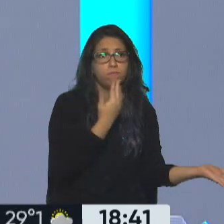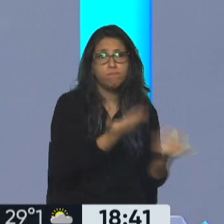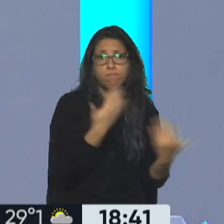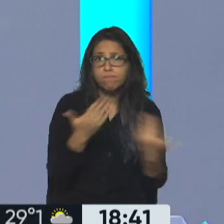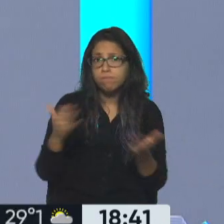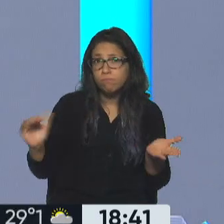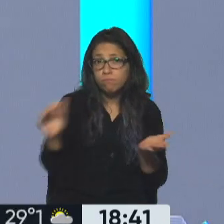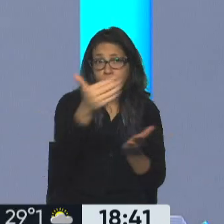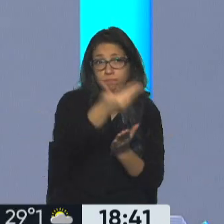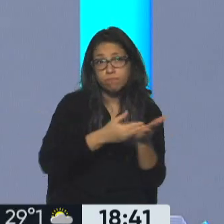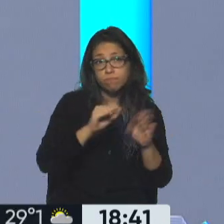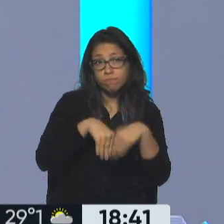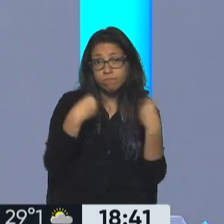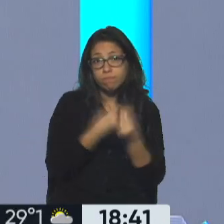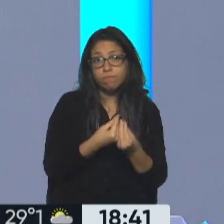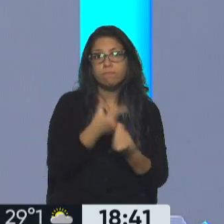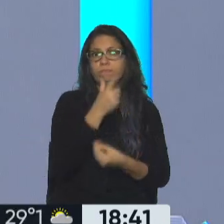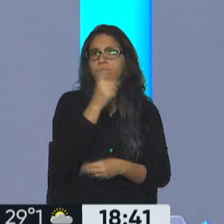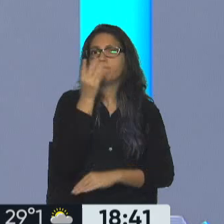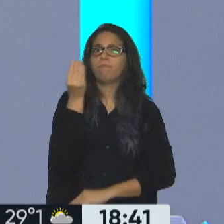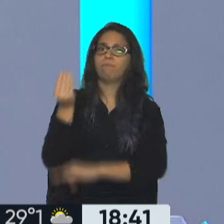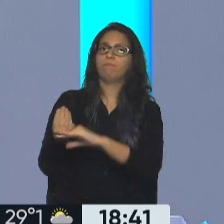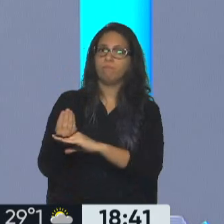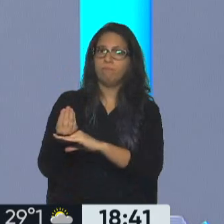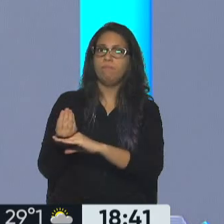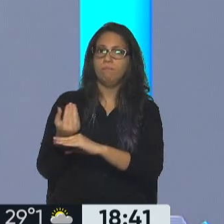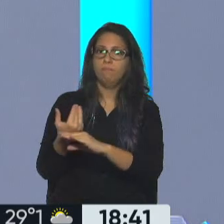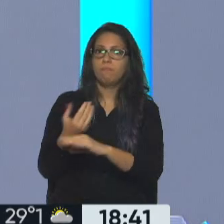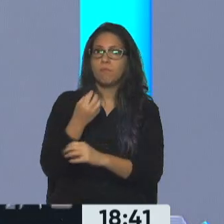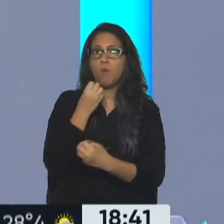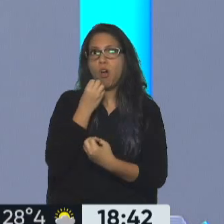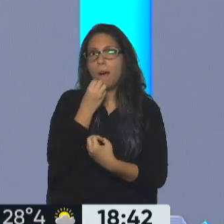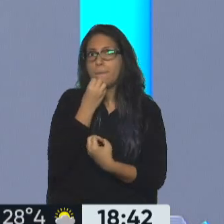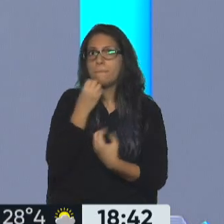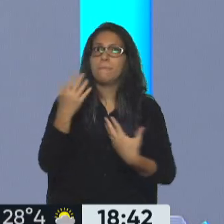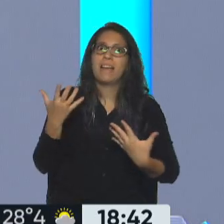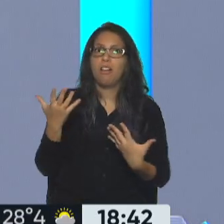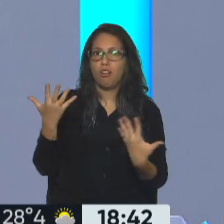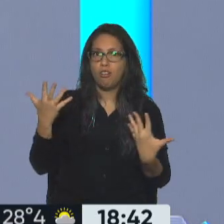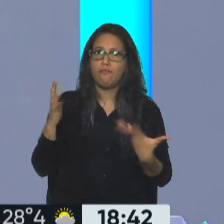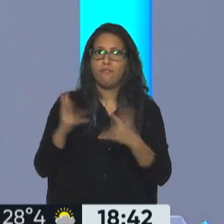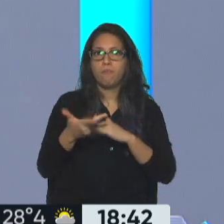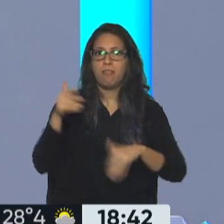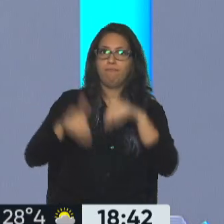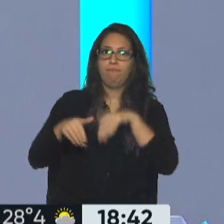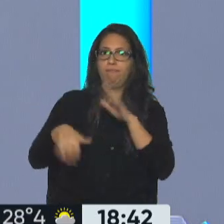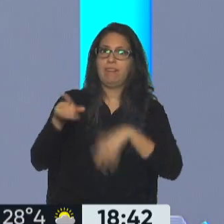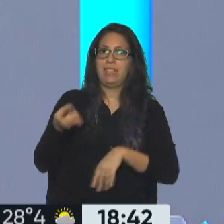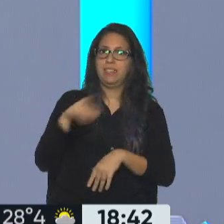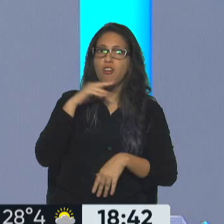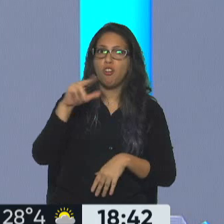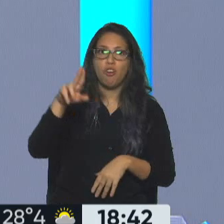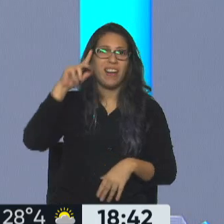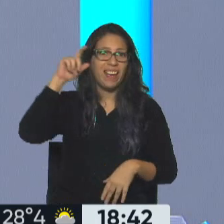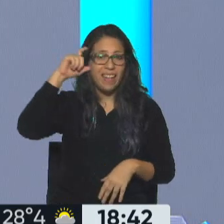la yo quería es la figura con mayor rendimiento electoral y yo creo que esto lo explica dos